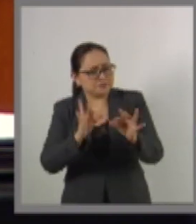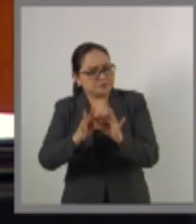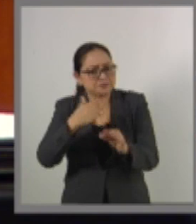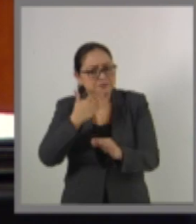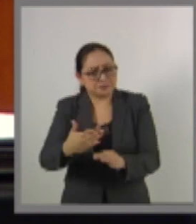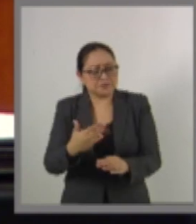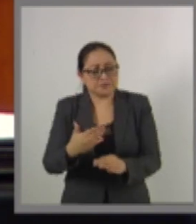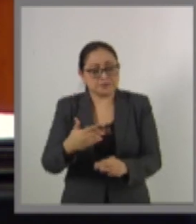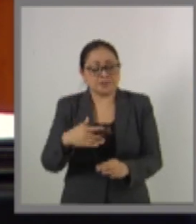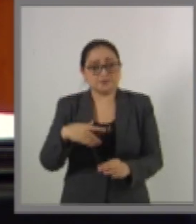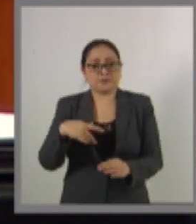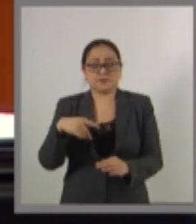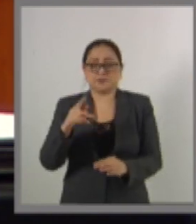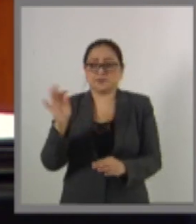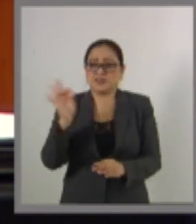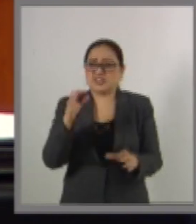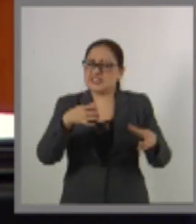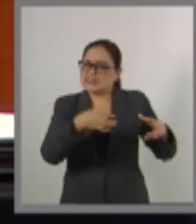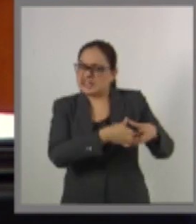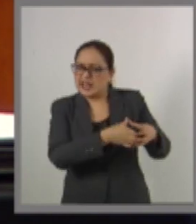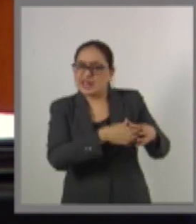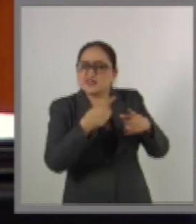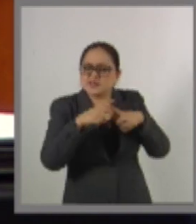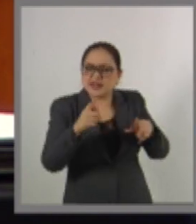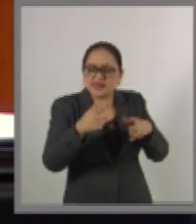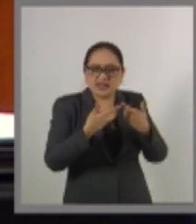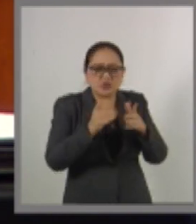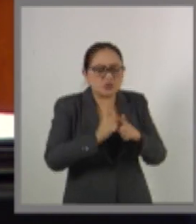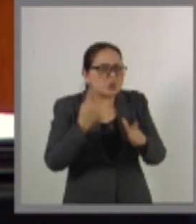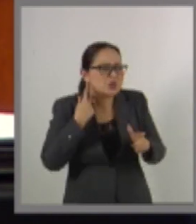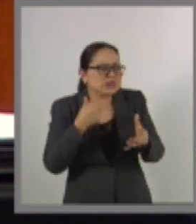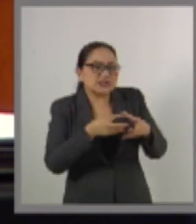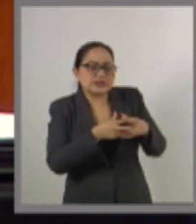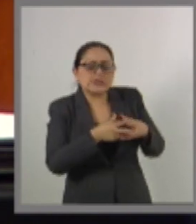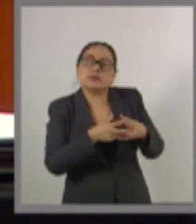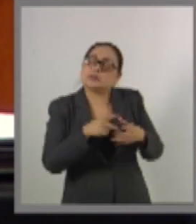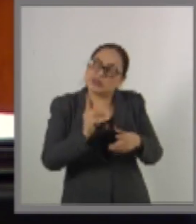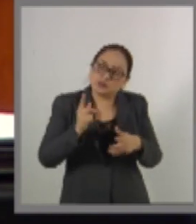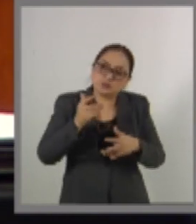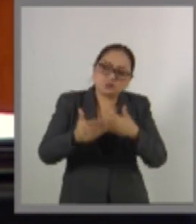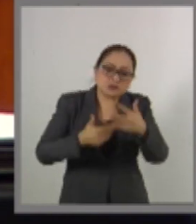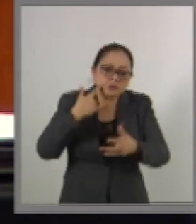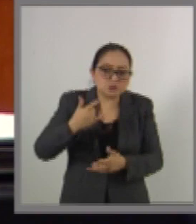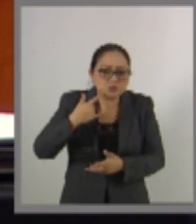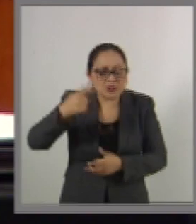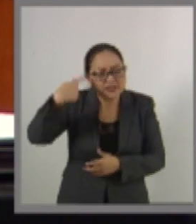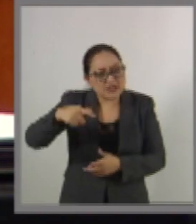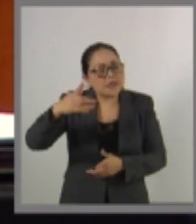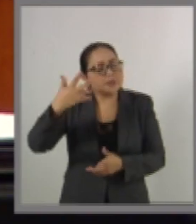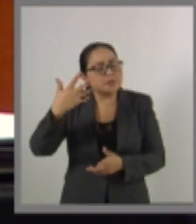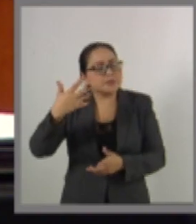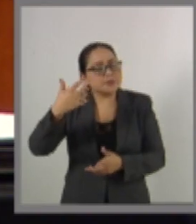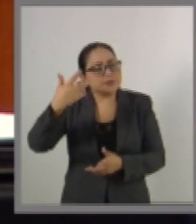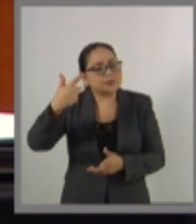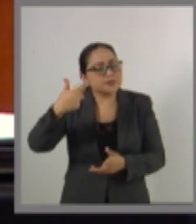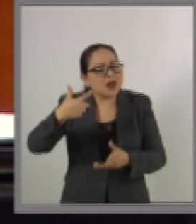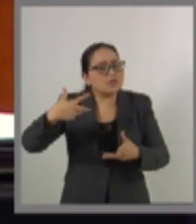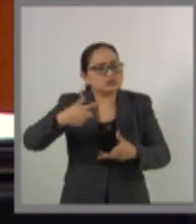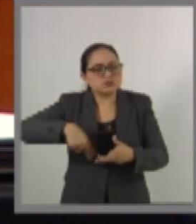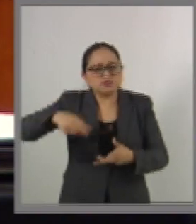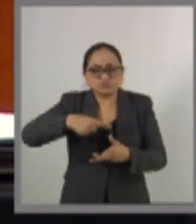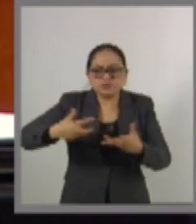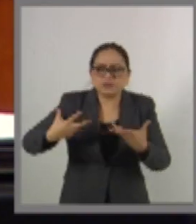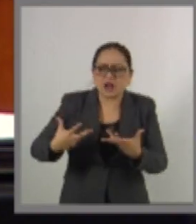fuera un opositor férreo a ellas. Yo le reconozco eso. Fue un opositor duro, ha